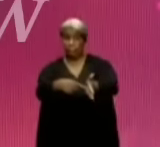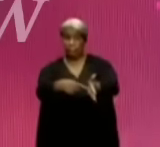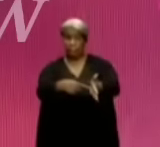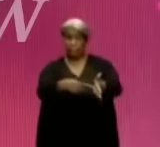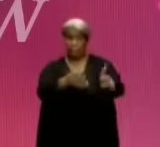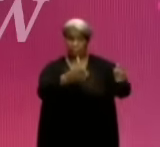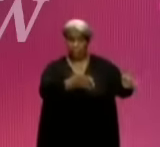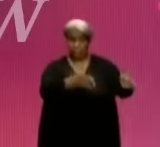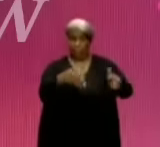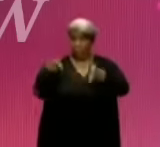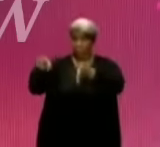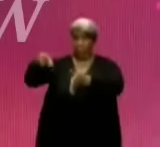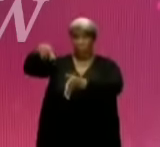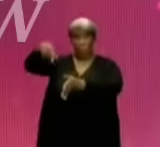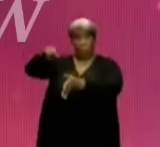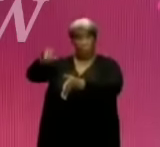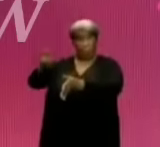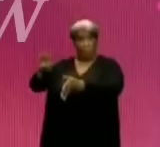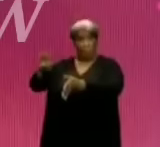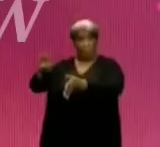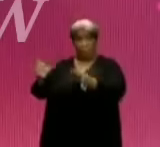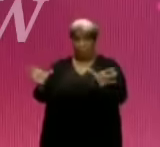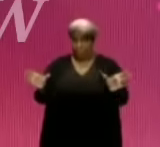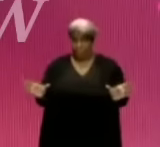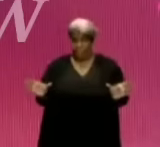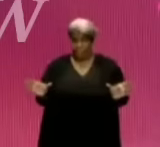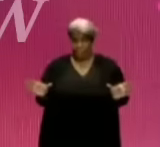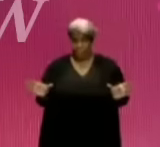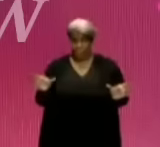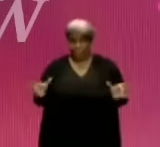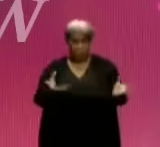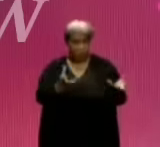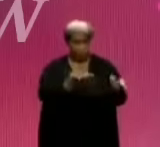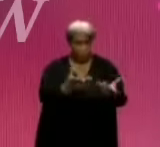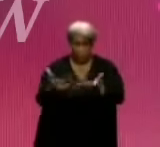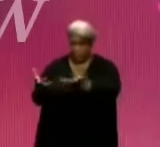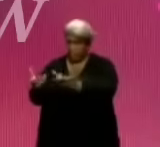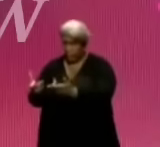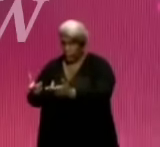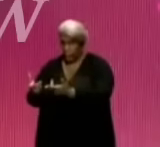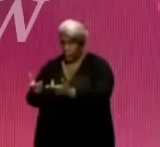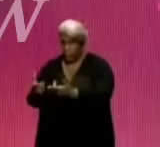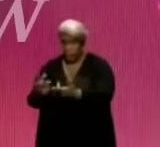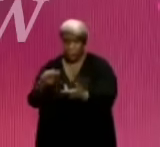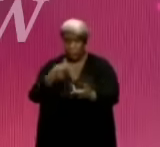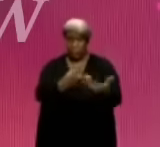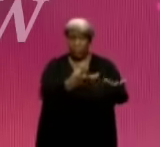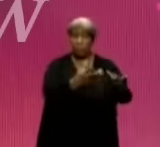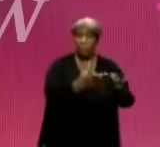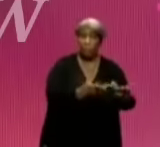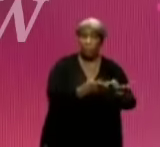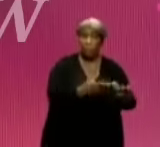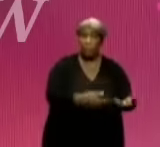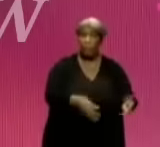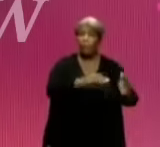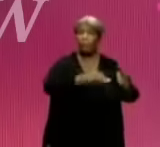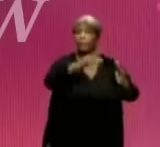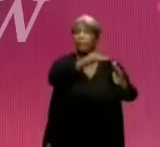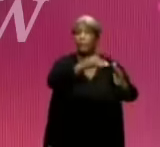que calcularlo porque es en base a la capacidad de pago, que no en base a los números absolutos, porque la economía va